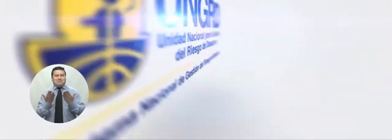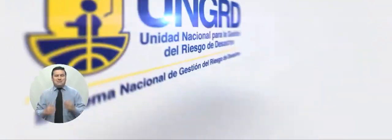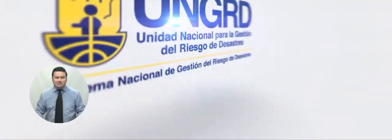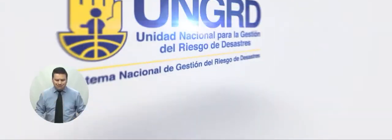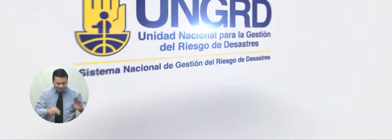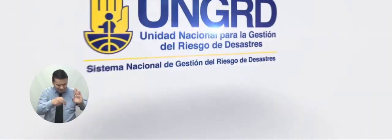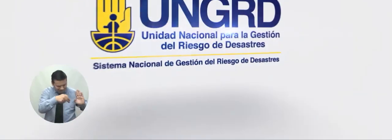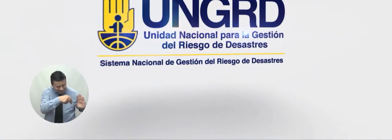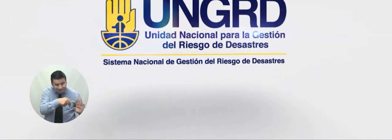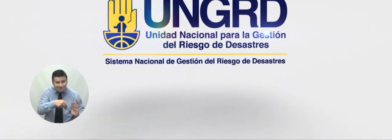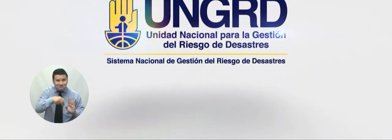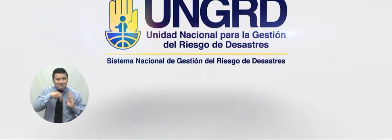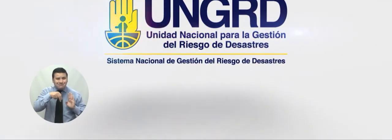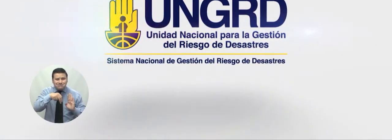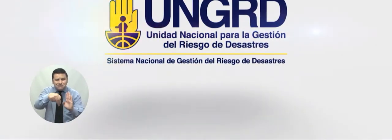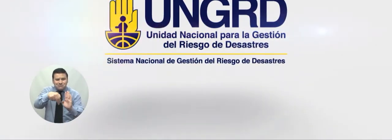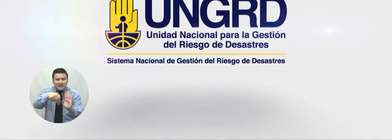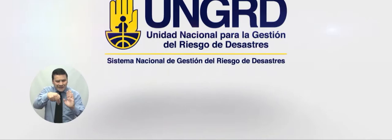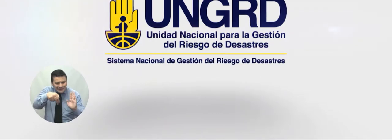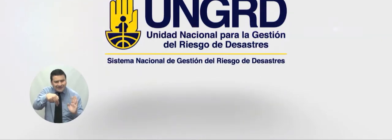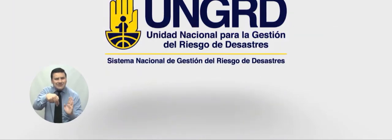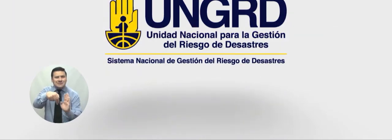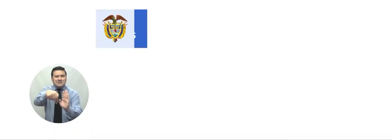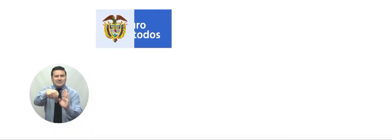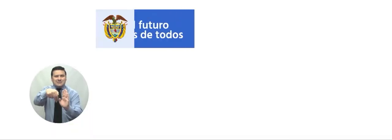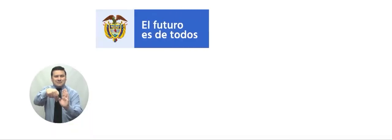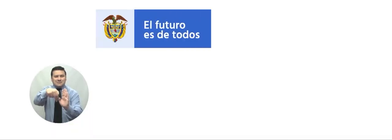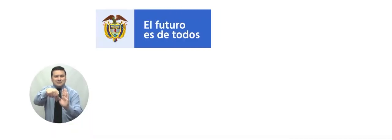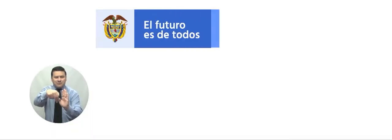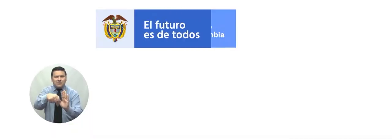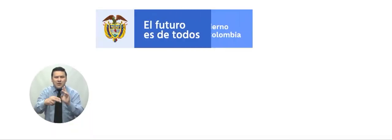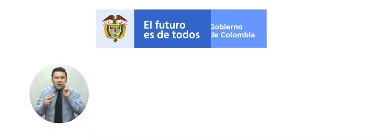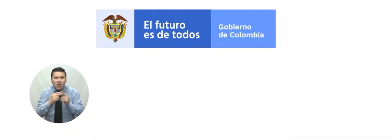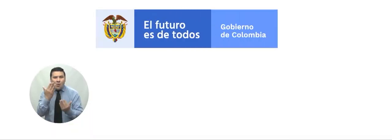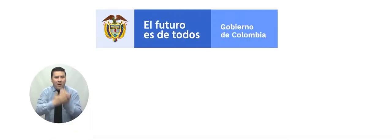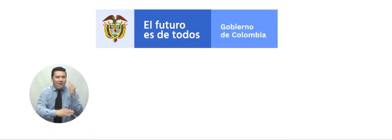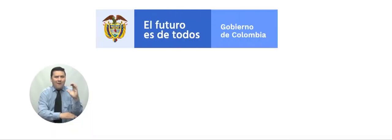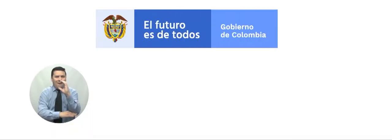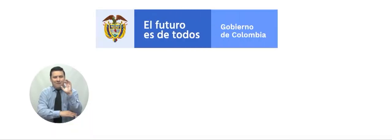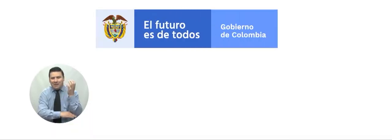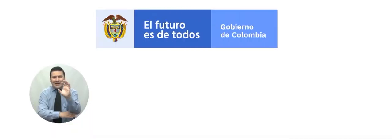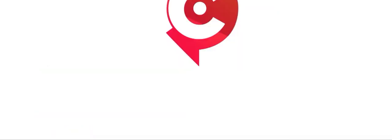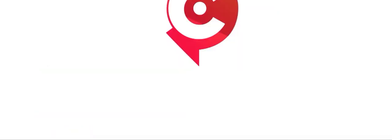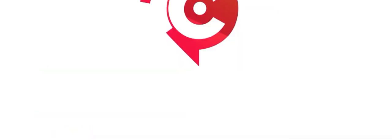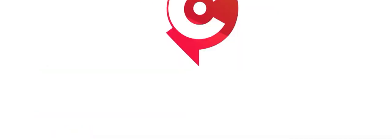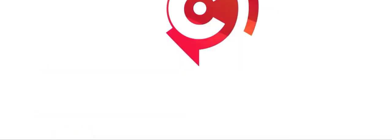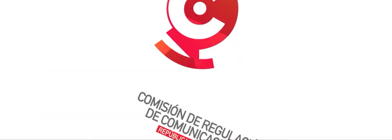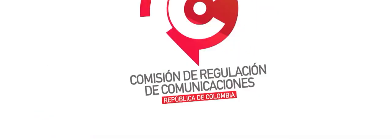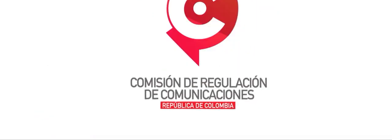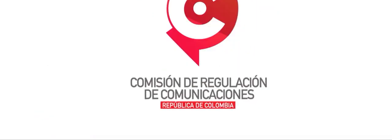nuestra mejor opción. Unidad Nacional para la Gestión del Riesgo de Desastres. Gobierno de Colombia.